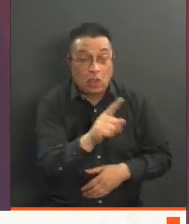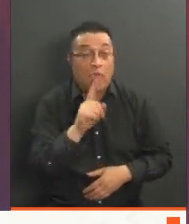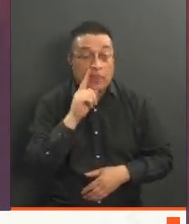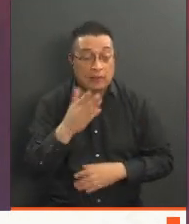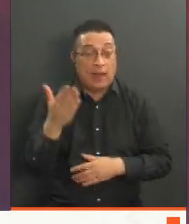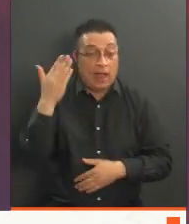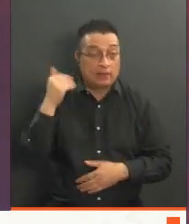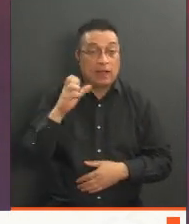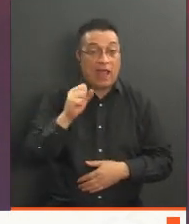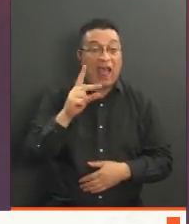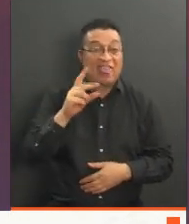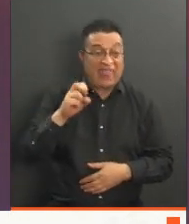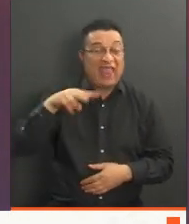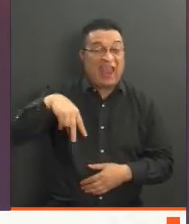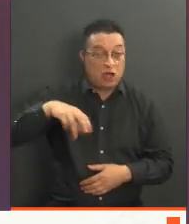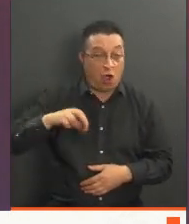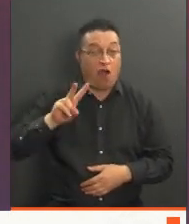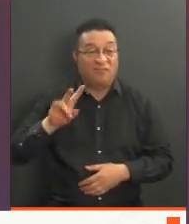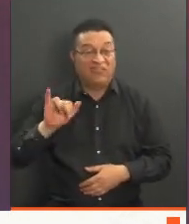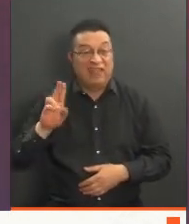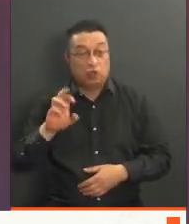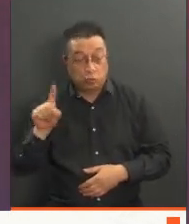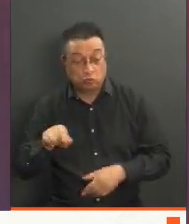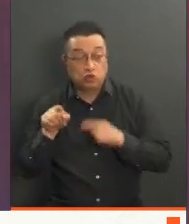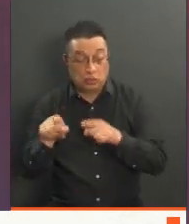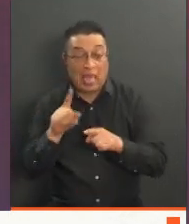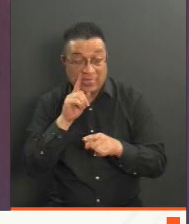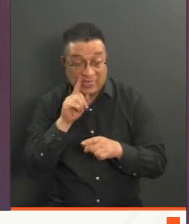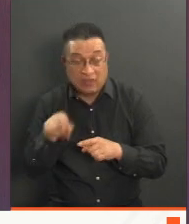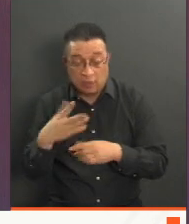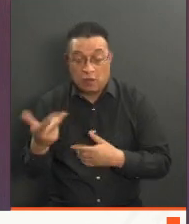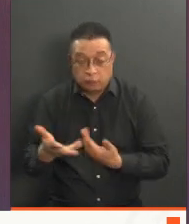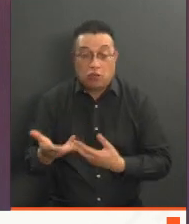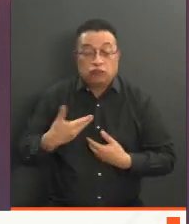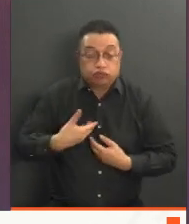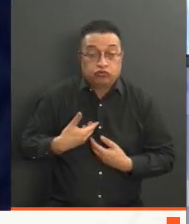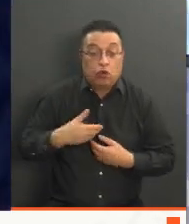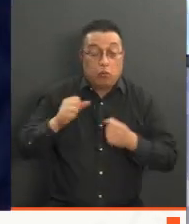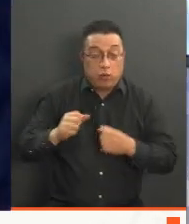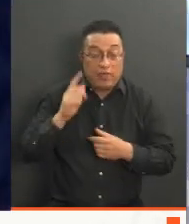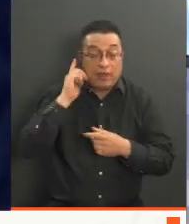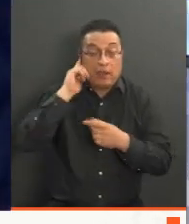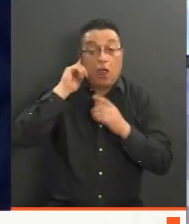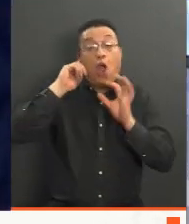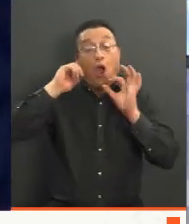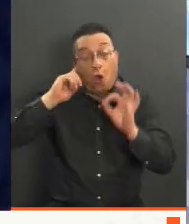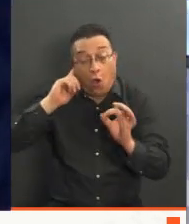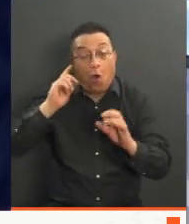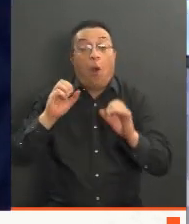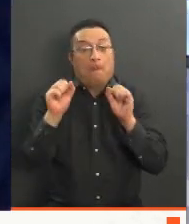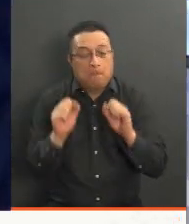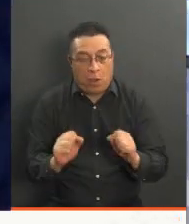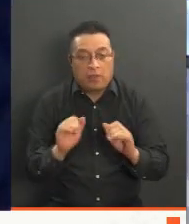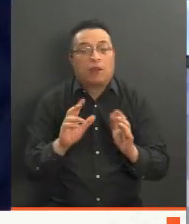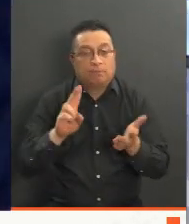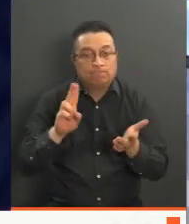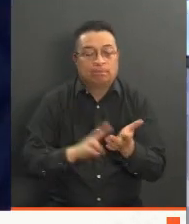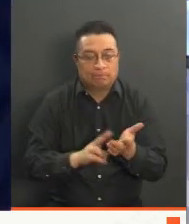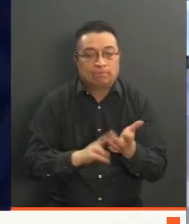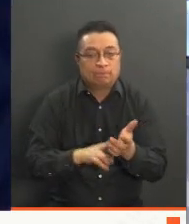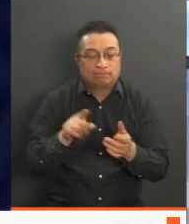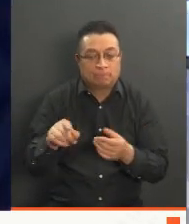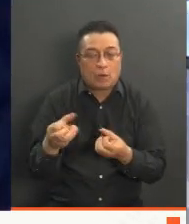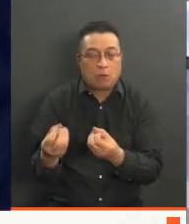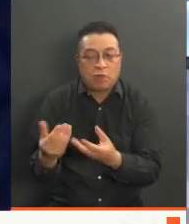y se aisló porque persiste tiempo después de la infección, o podría ser que realmente sea el agente